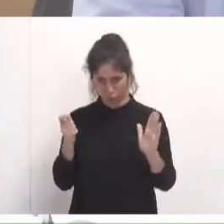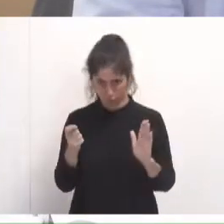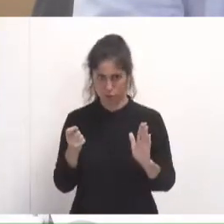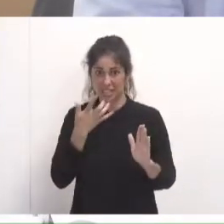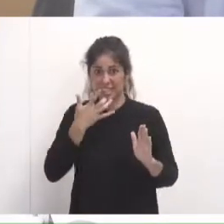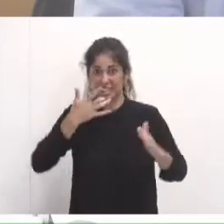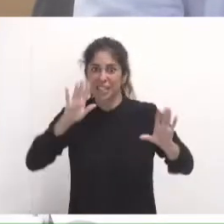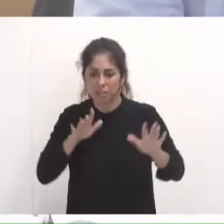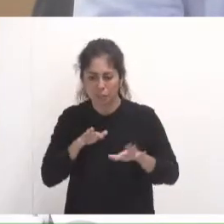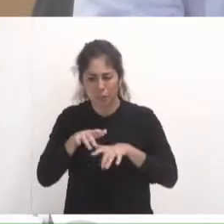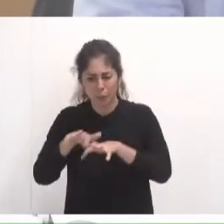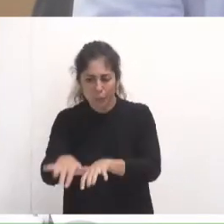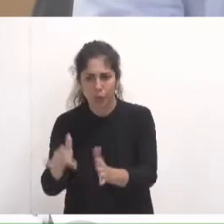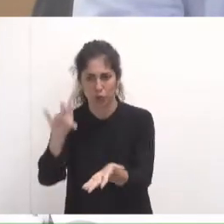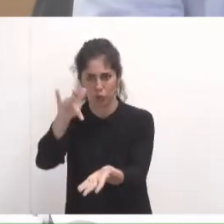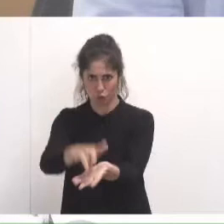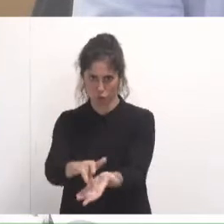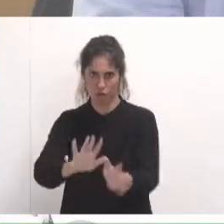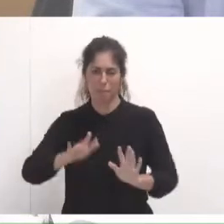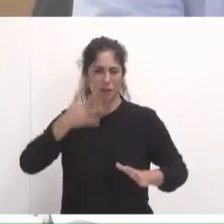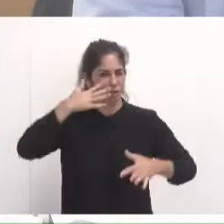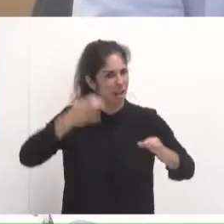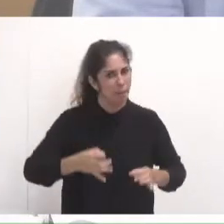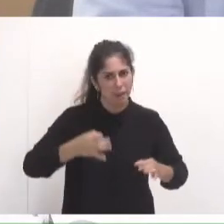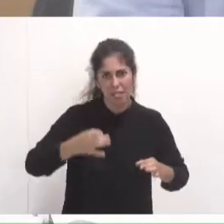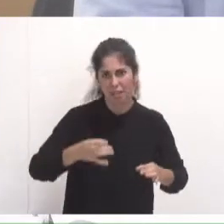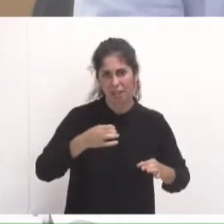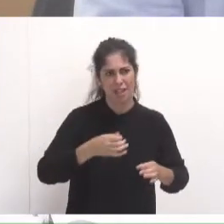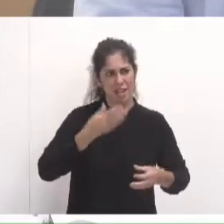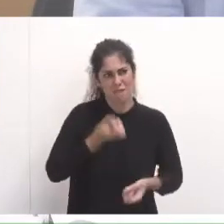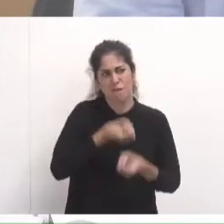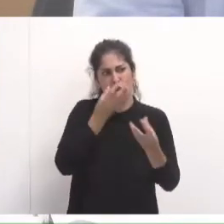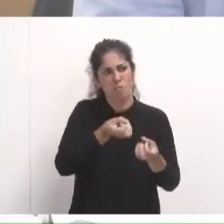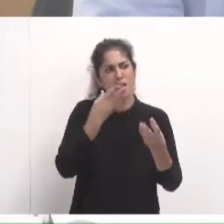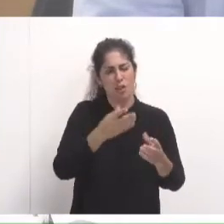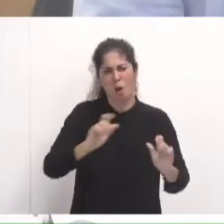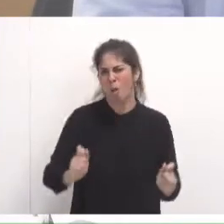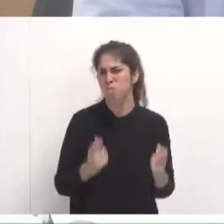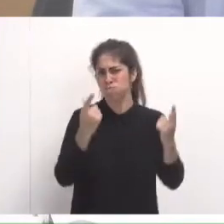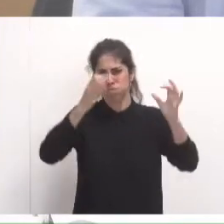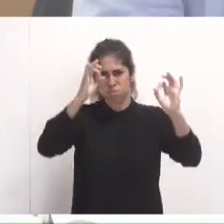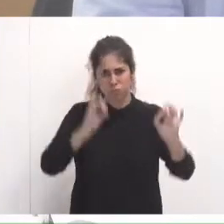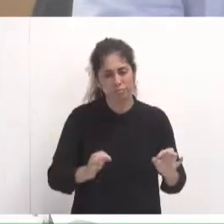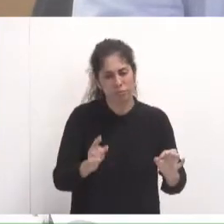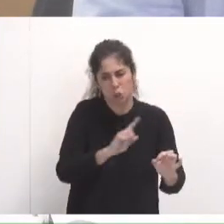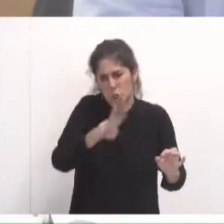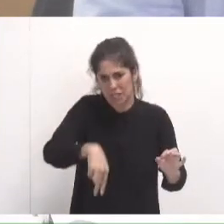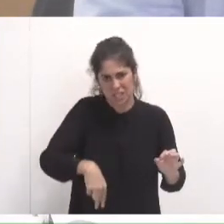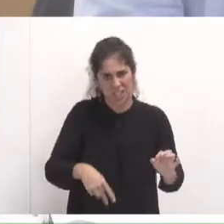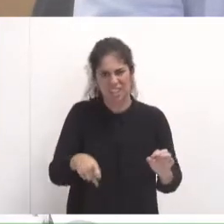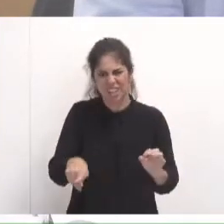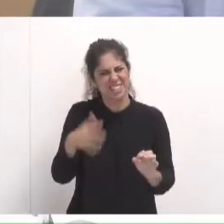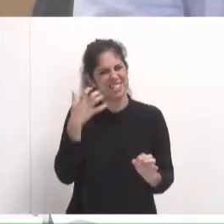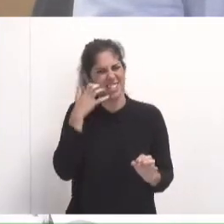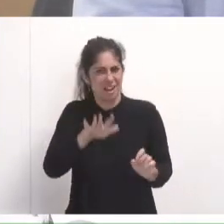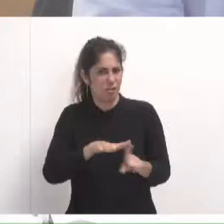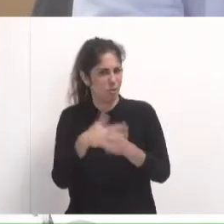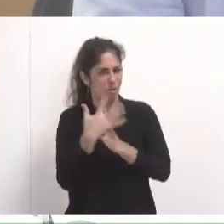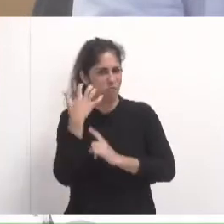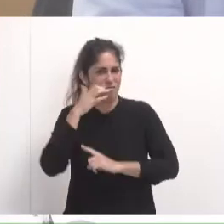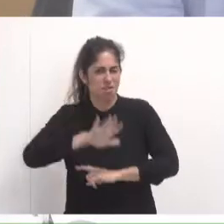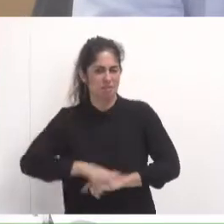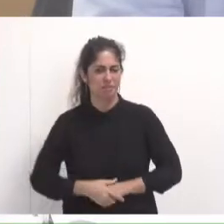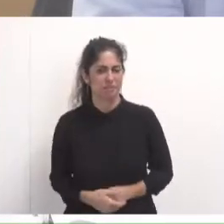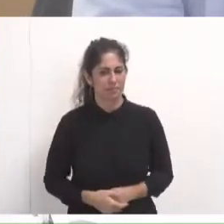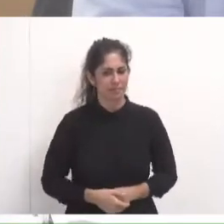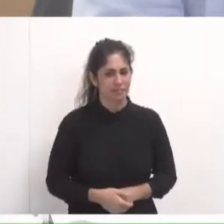pero como digo, no es ni concluyente ni es habitual. Vamos. En caso de que exista alguna comunicación